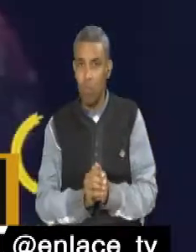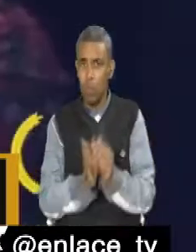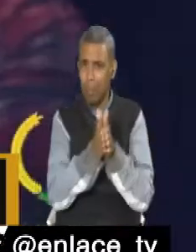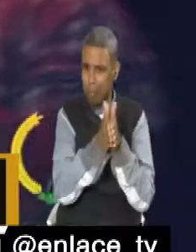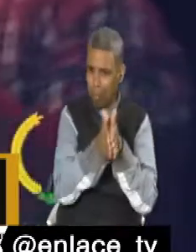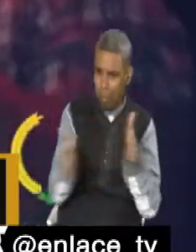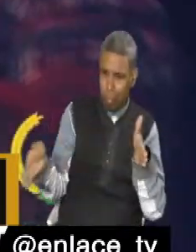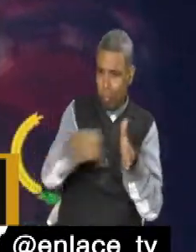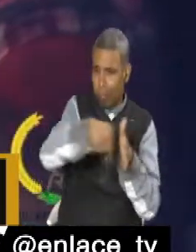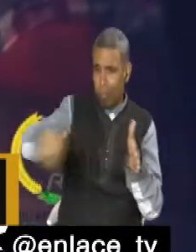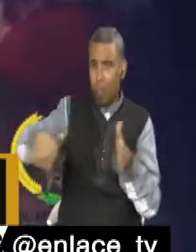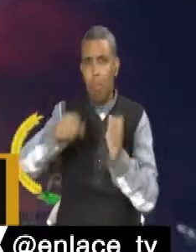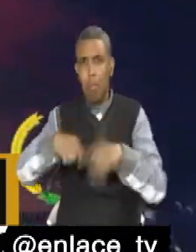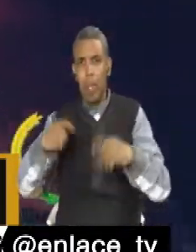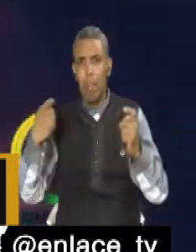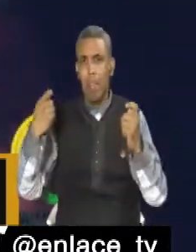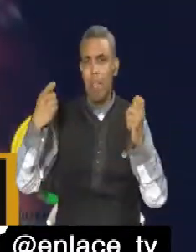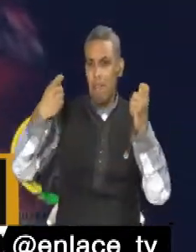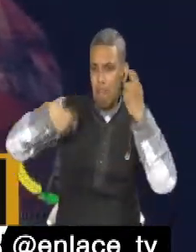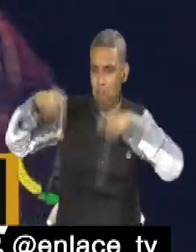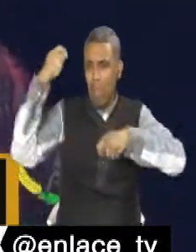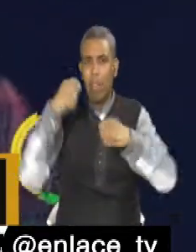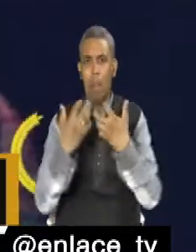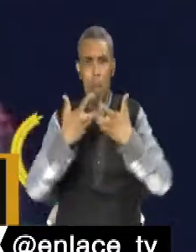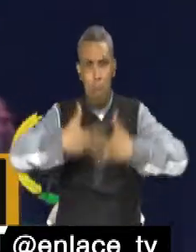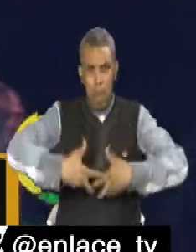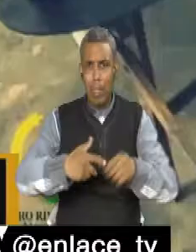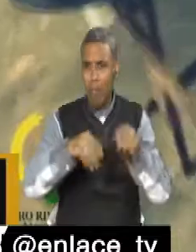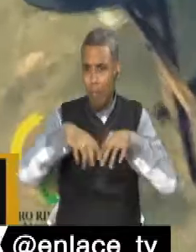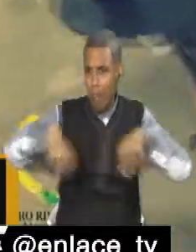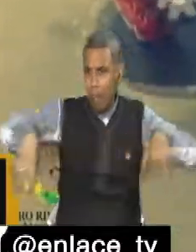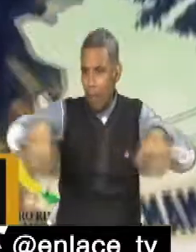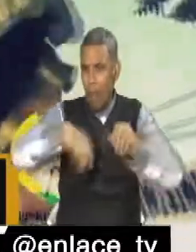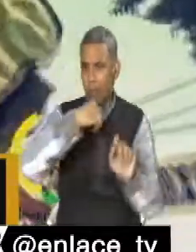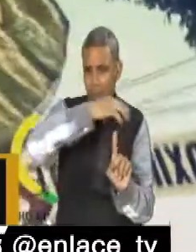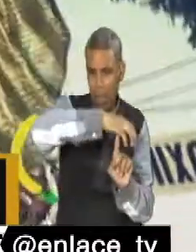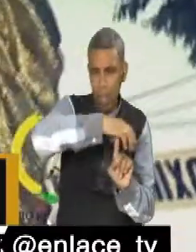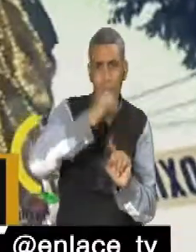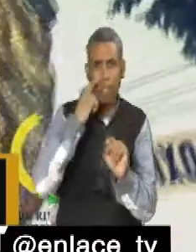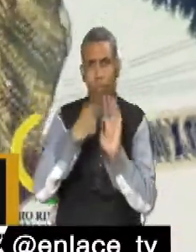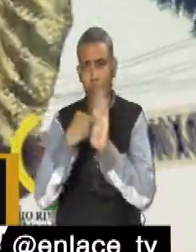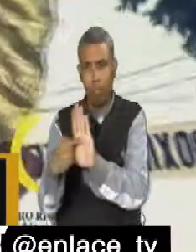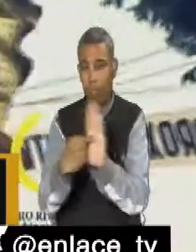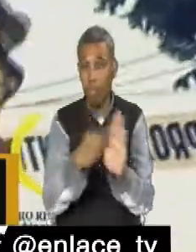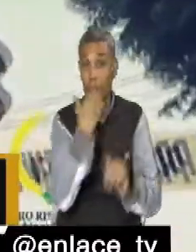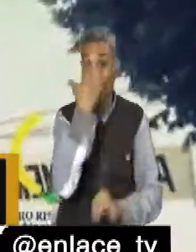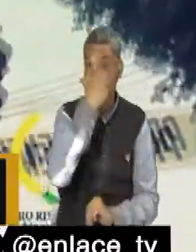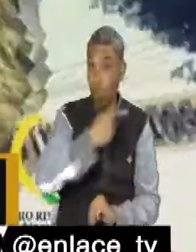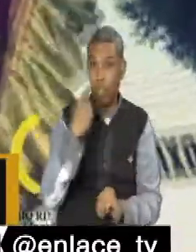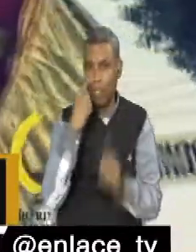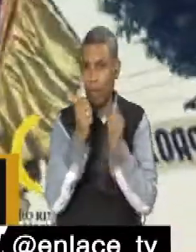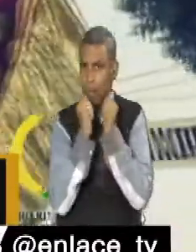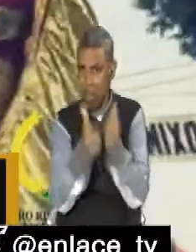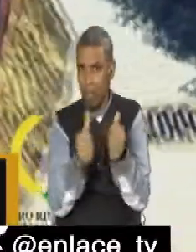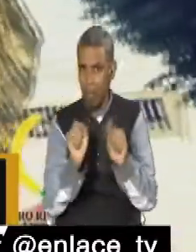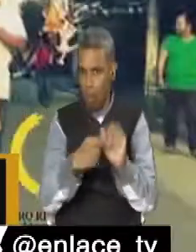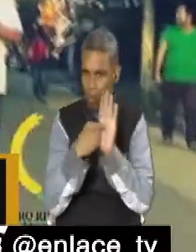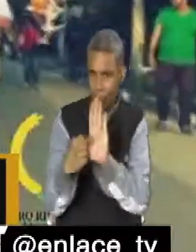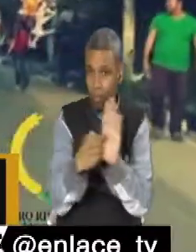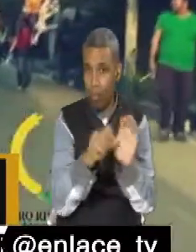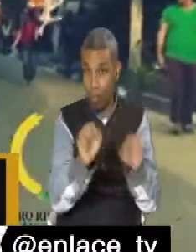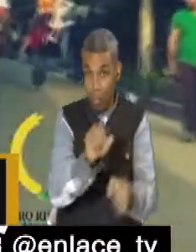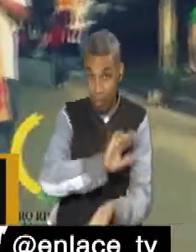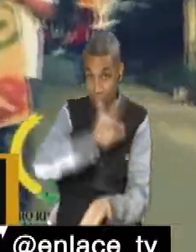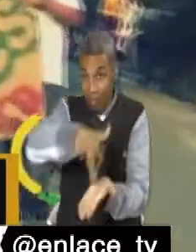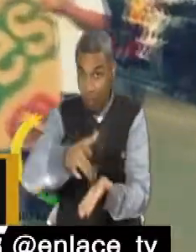vitrina comercial y empresarial de nuestra región, de nuestro municipio. Cosas muy bonitas y muy positivas para mostrar de nuestra